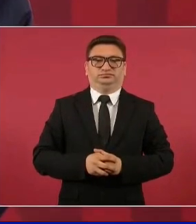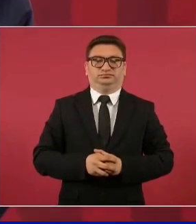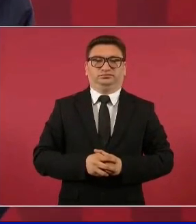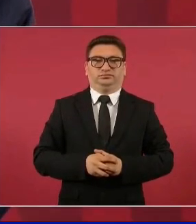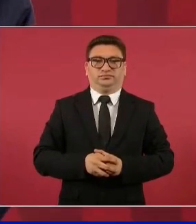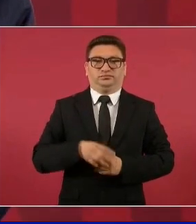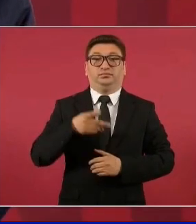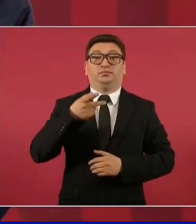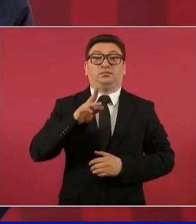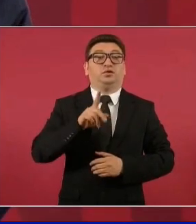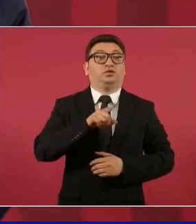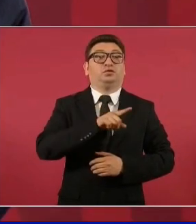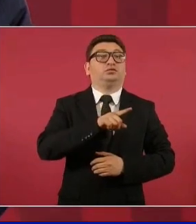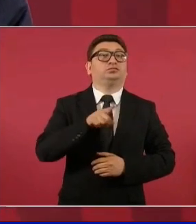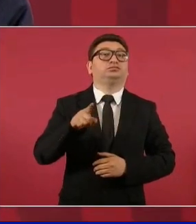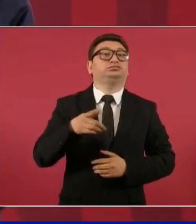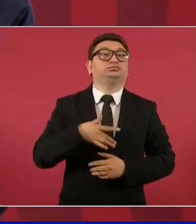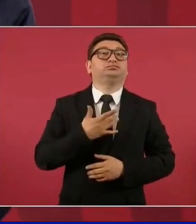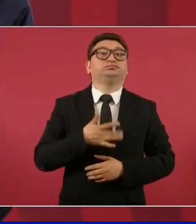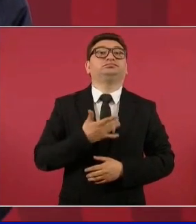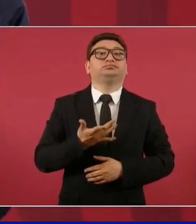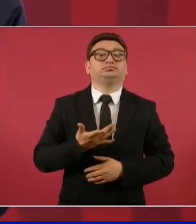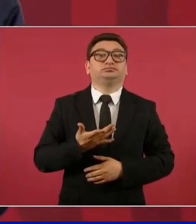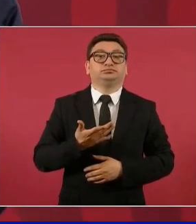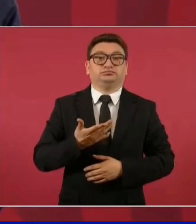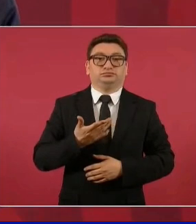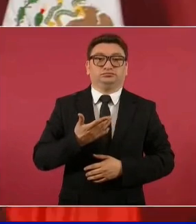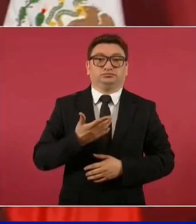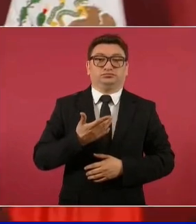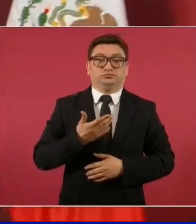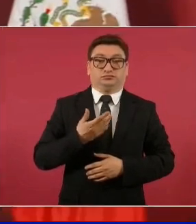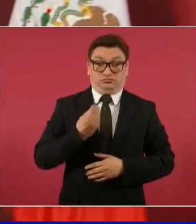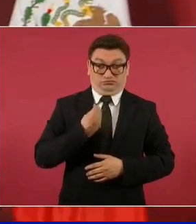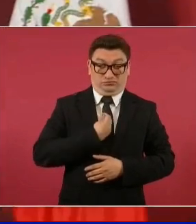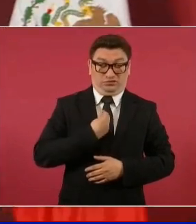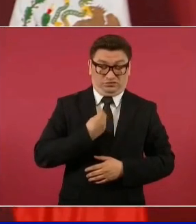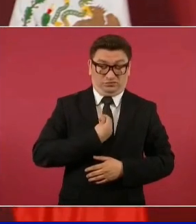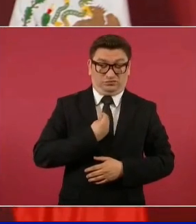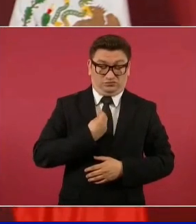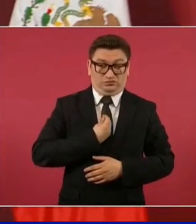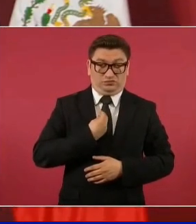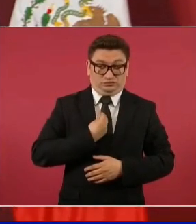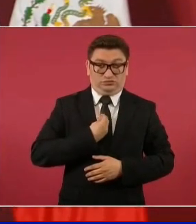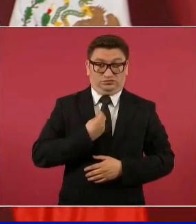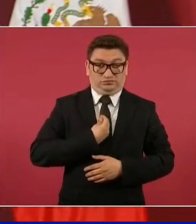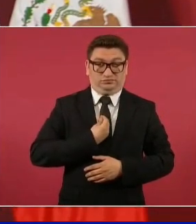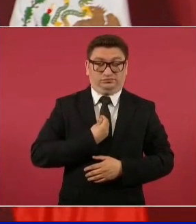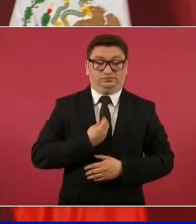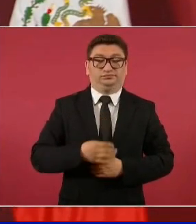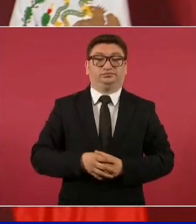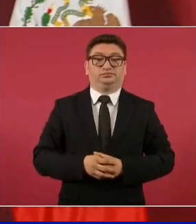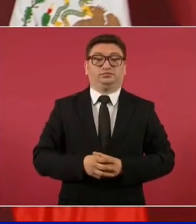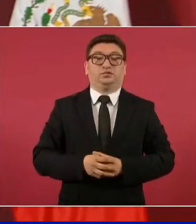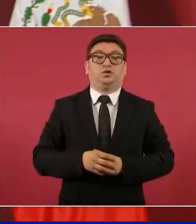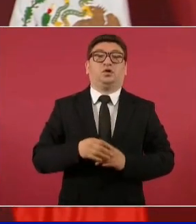Pero ustedes, ¿qué dicen? ¿Aguantamos